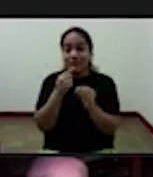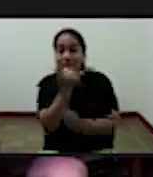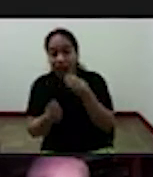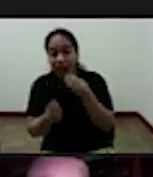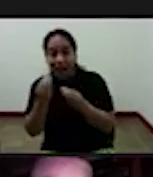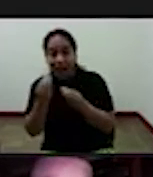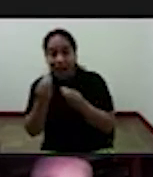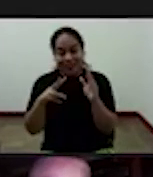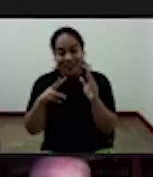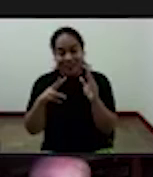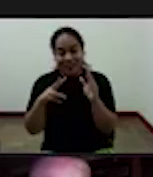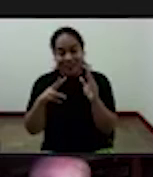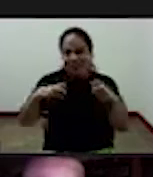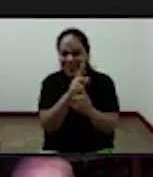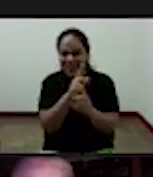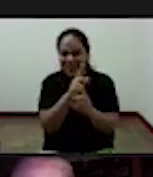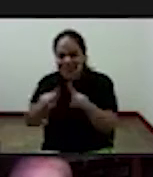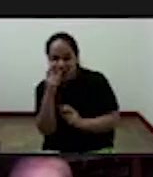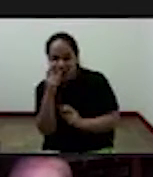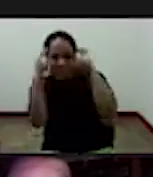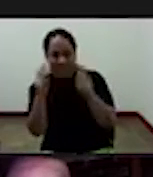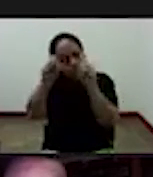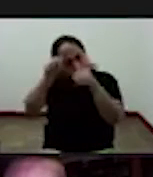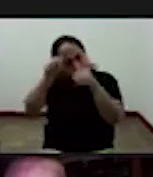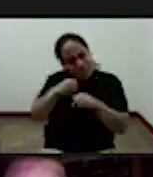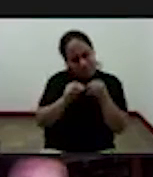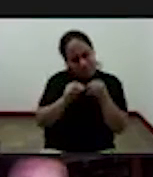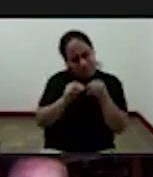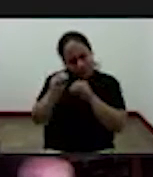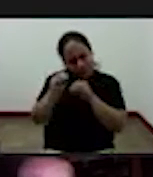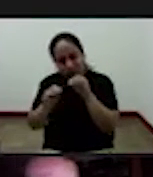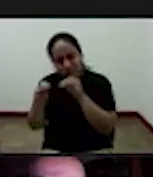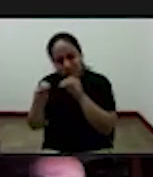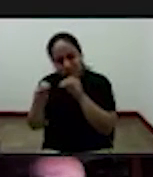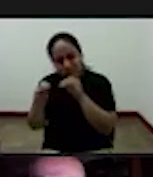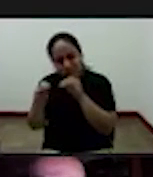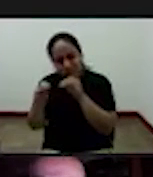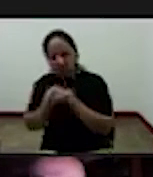conocimiento que requiere para poder sacar adelante muchas de las instalaciones.